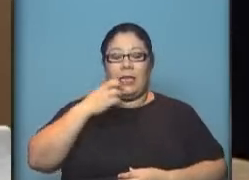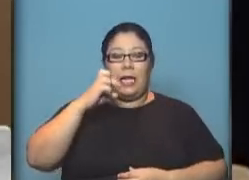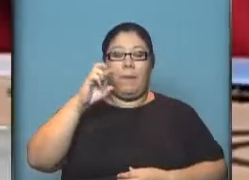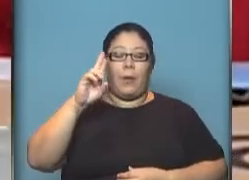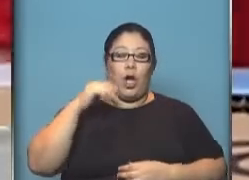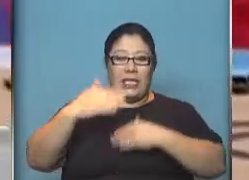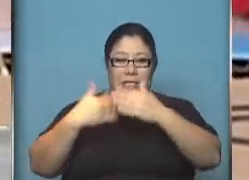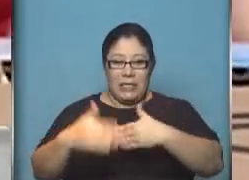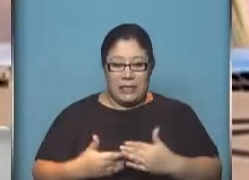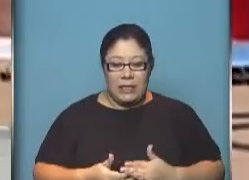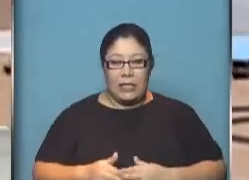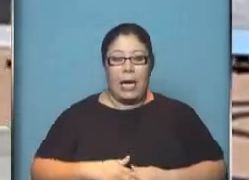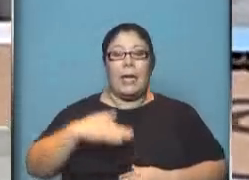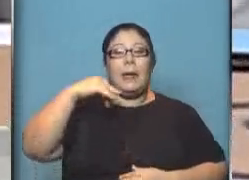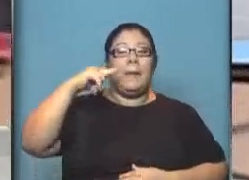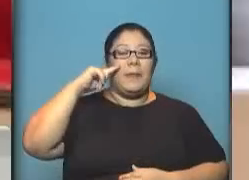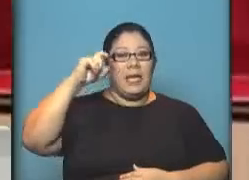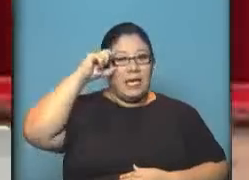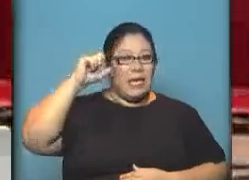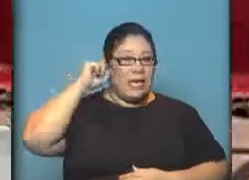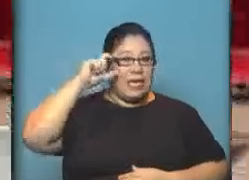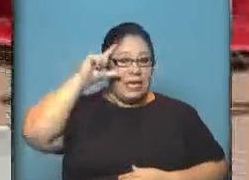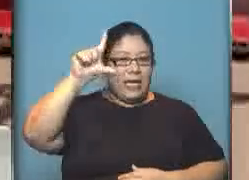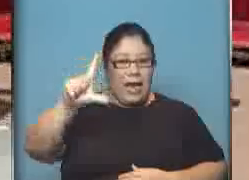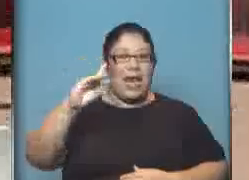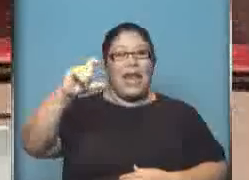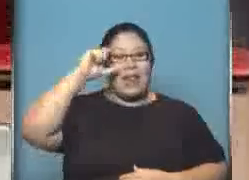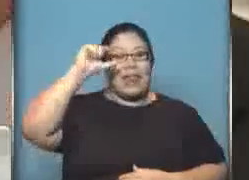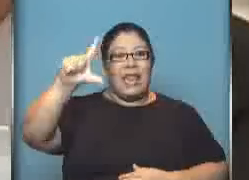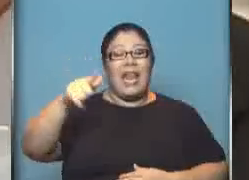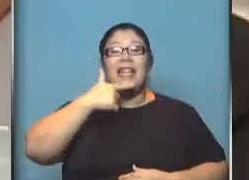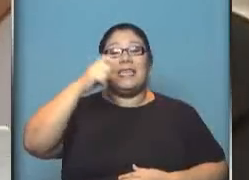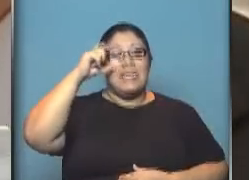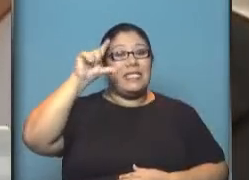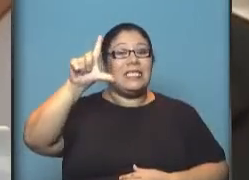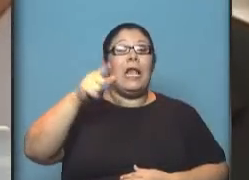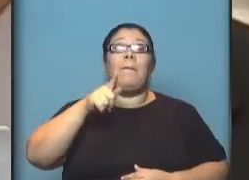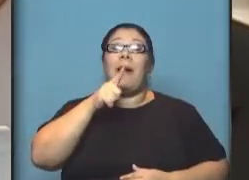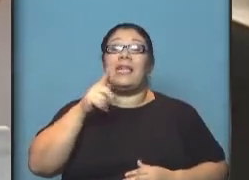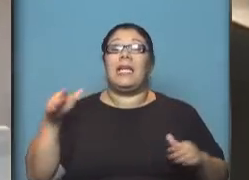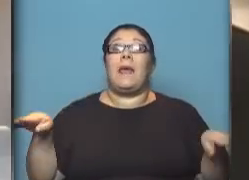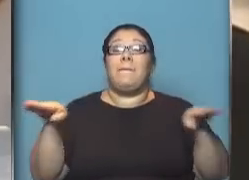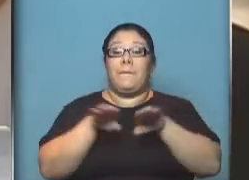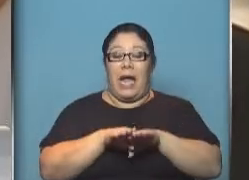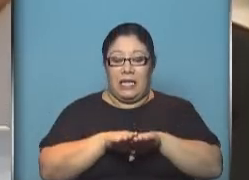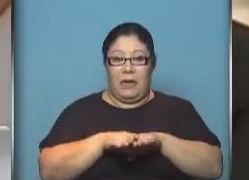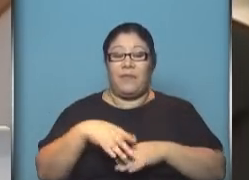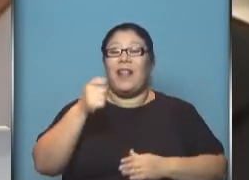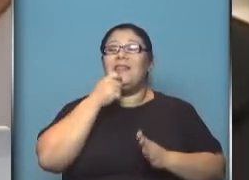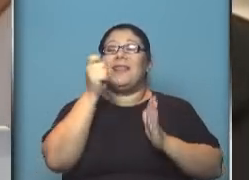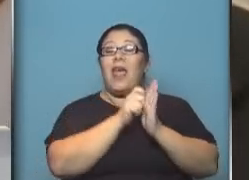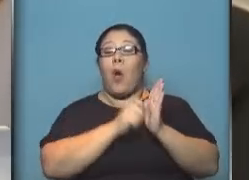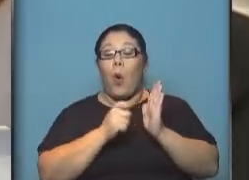Social, Miguel Lifchitz, y del PRO, Miguel del Cel, llegan a un virtual empate técnico. Según las últimas encuestas, Lifchitz